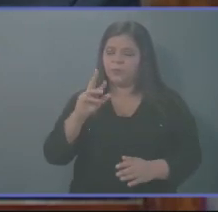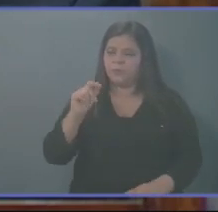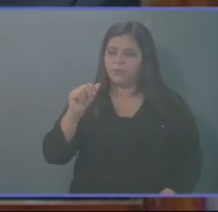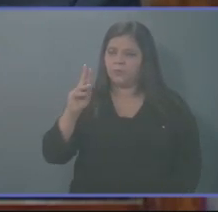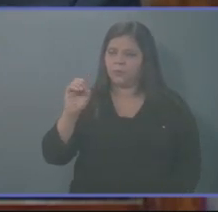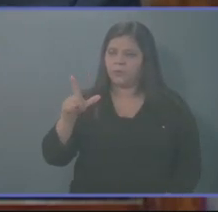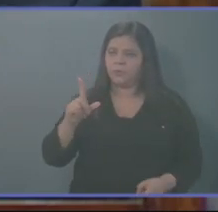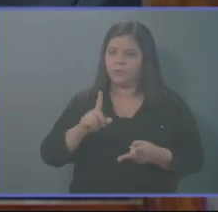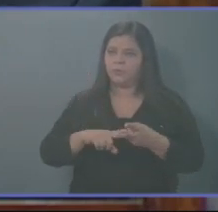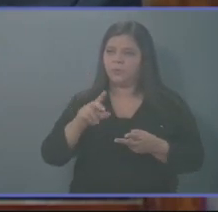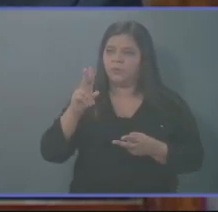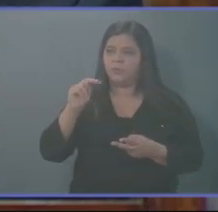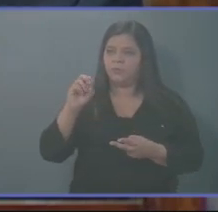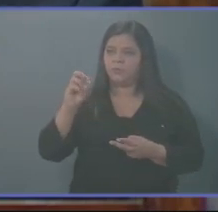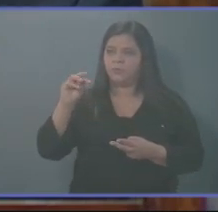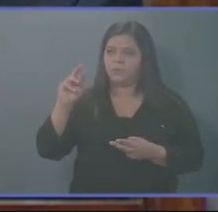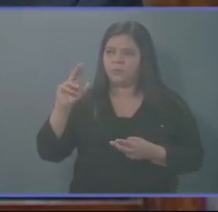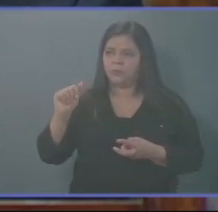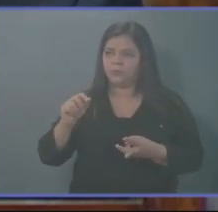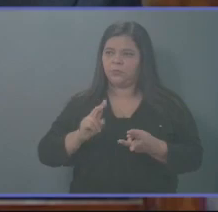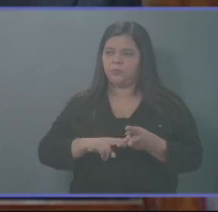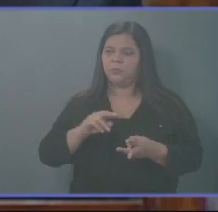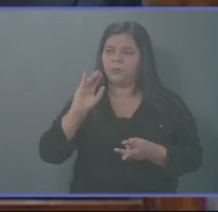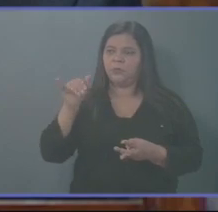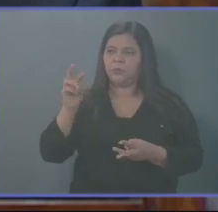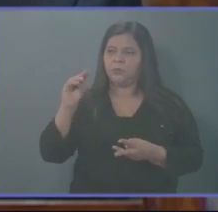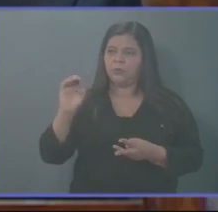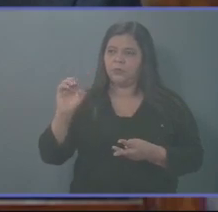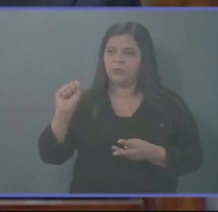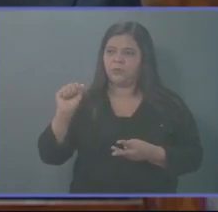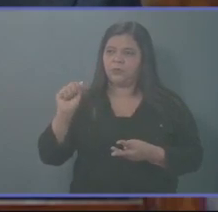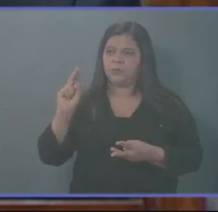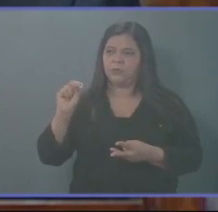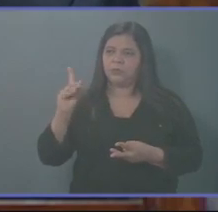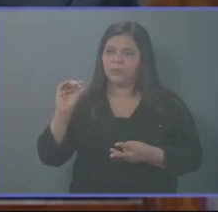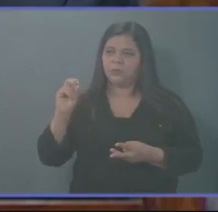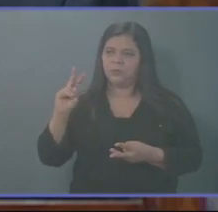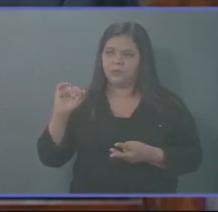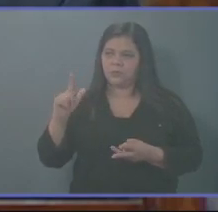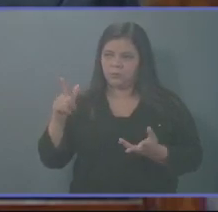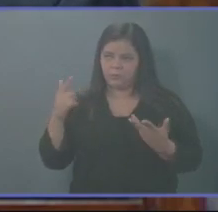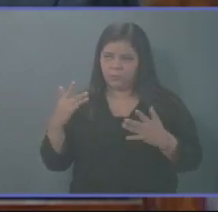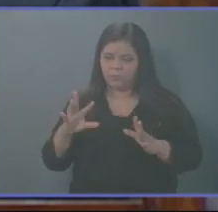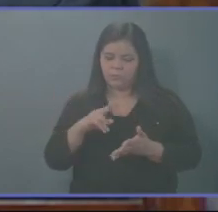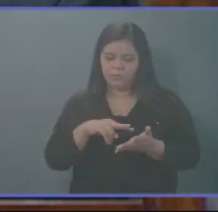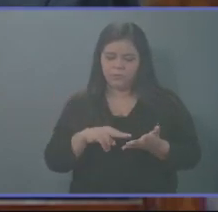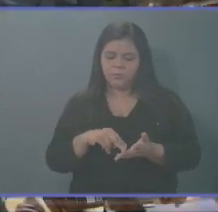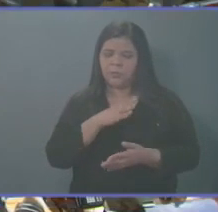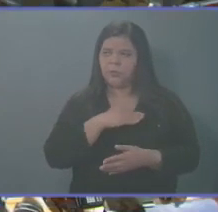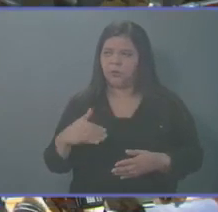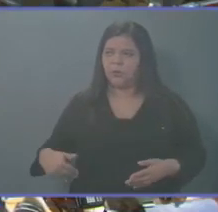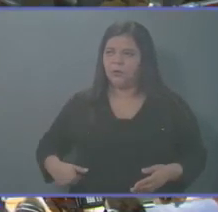Norman Cristina Cornejo Amaya y Jaime Orlando Sandoval Leiva. Así leído, presidente.